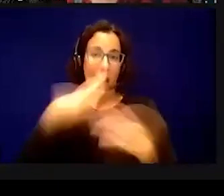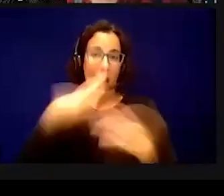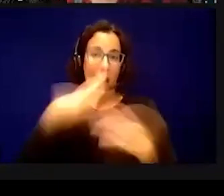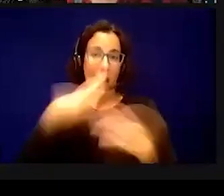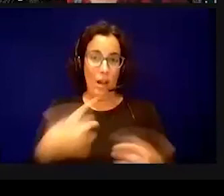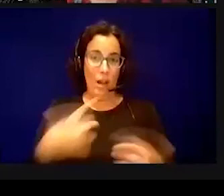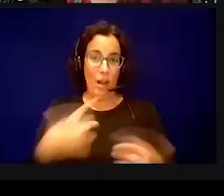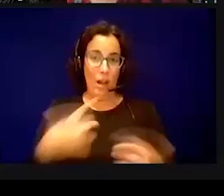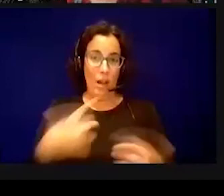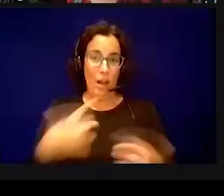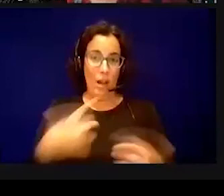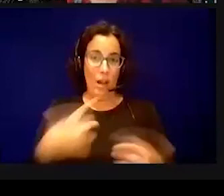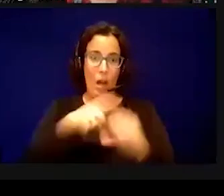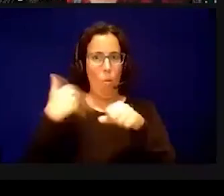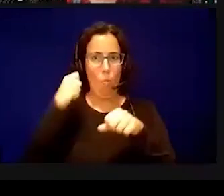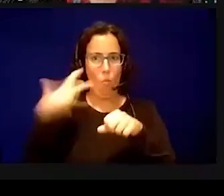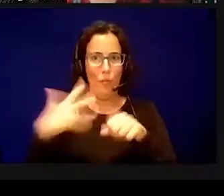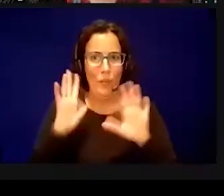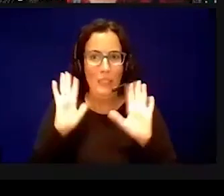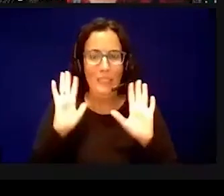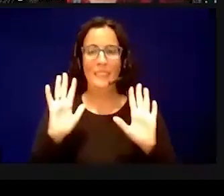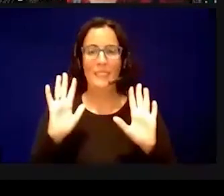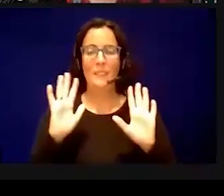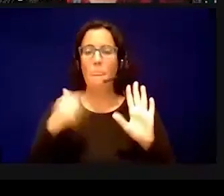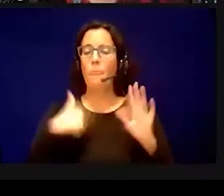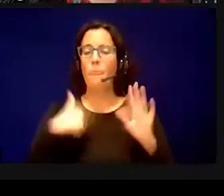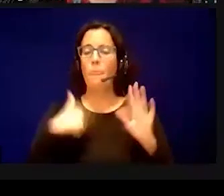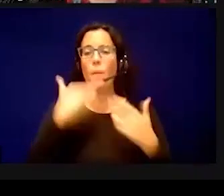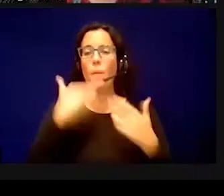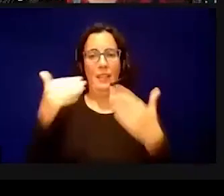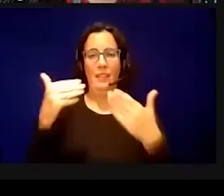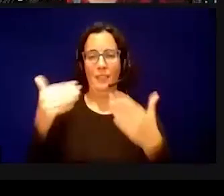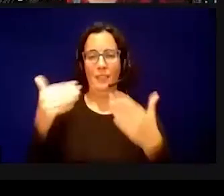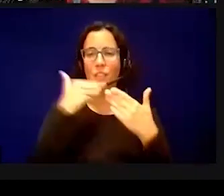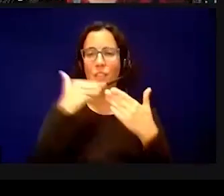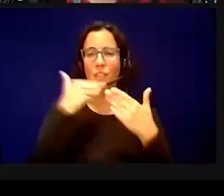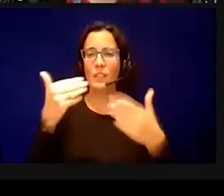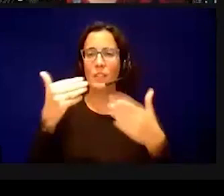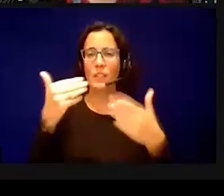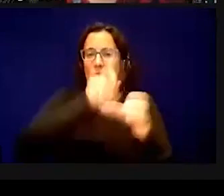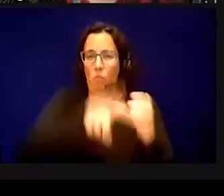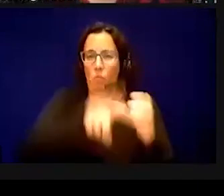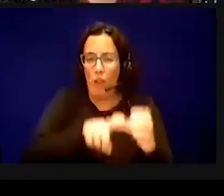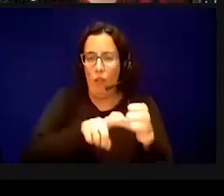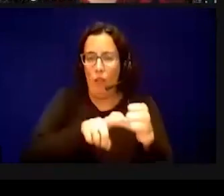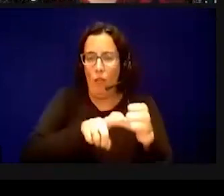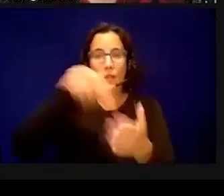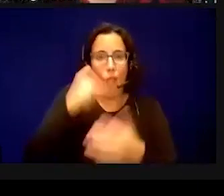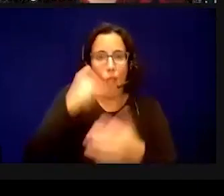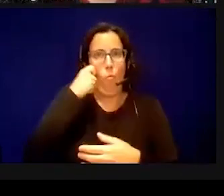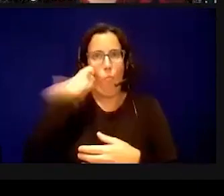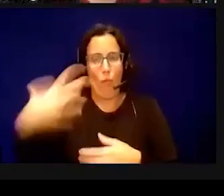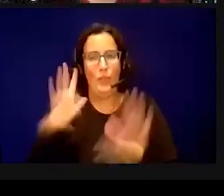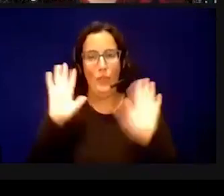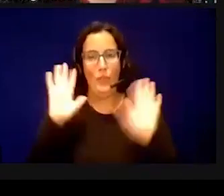Yo te agradezco muchísimo que también te hayas incorporado con este pequeño madrugón que te hemos hecho tener. Y sí